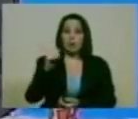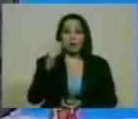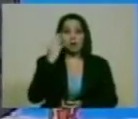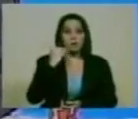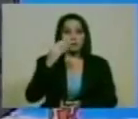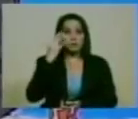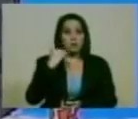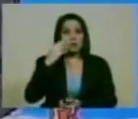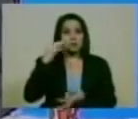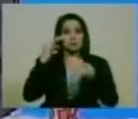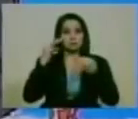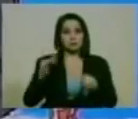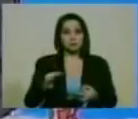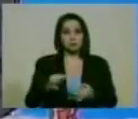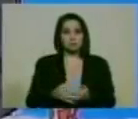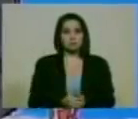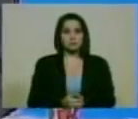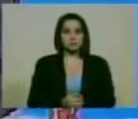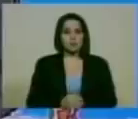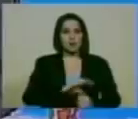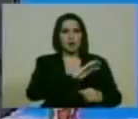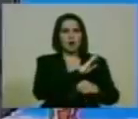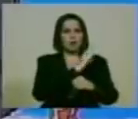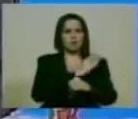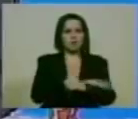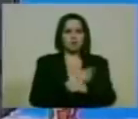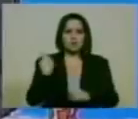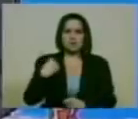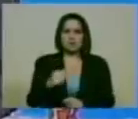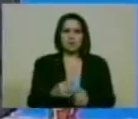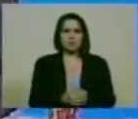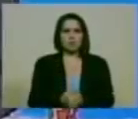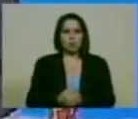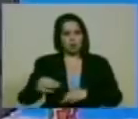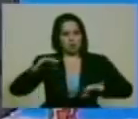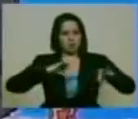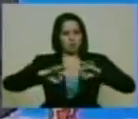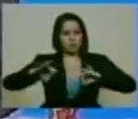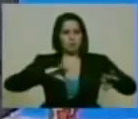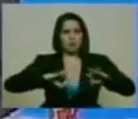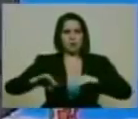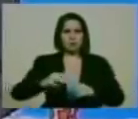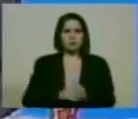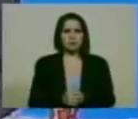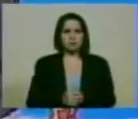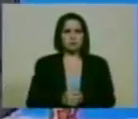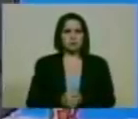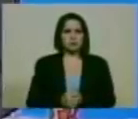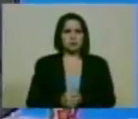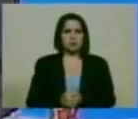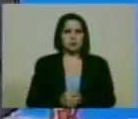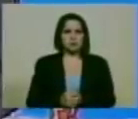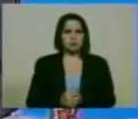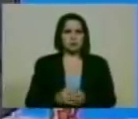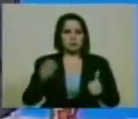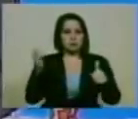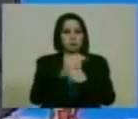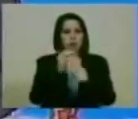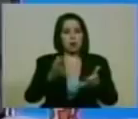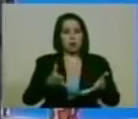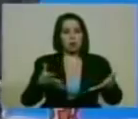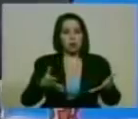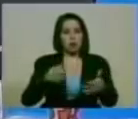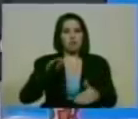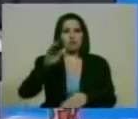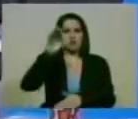la firmeza y la fuerza que hoy tenemos. Preparémonos para los grandes combates que definirán el